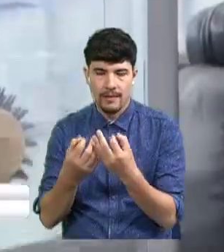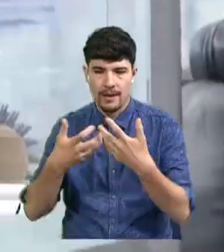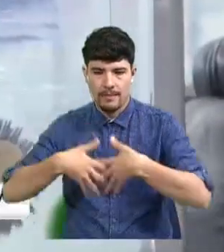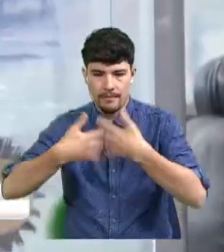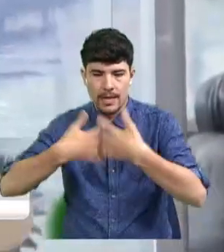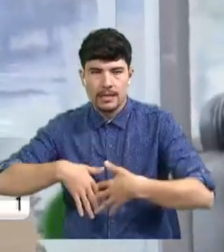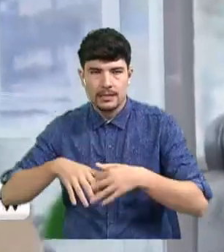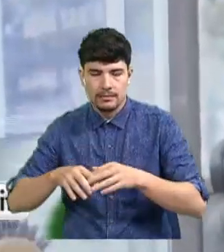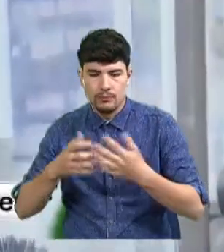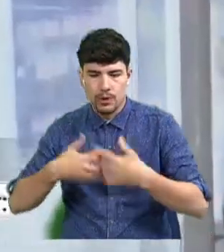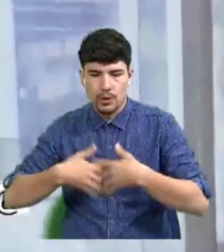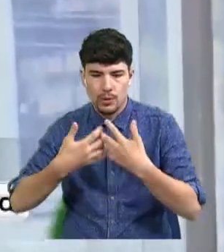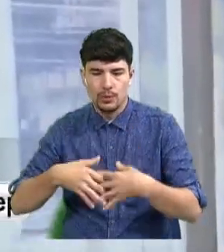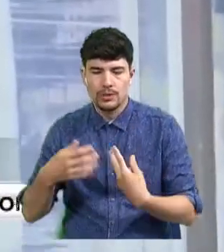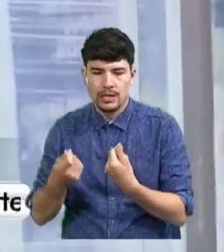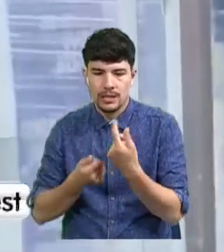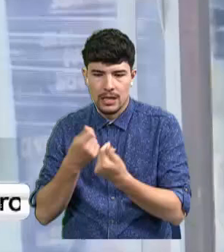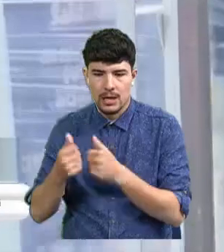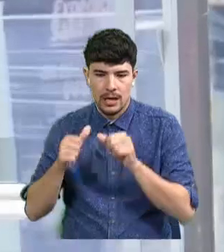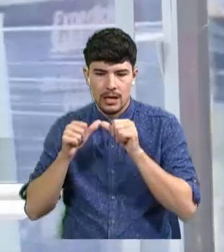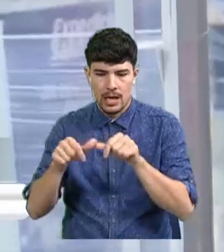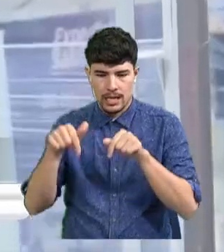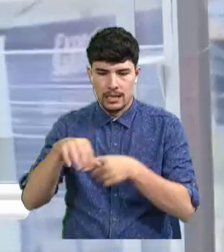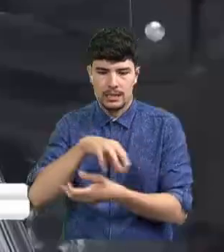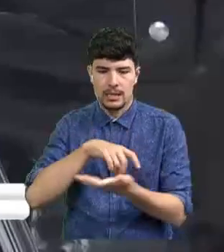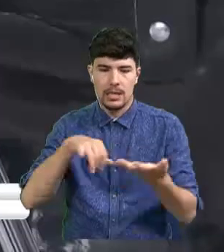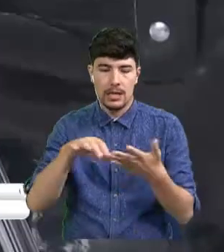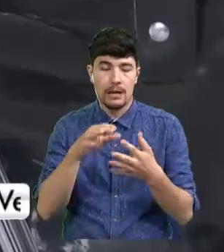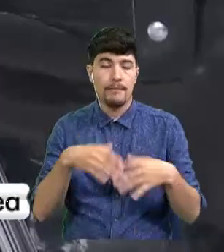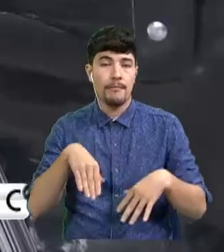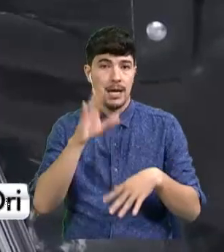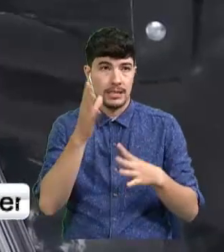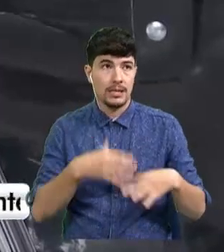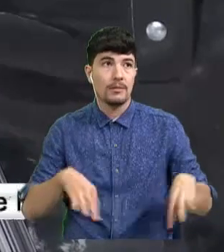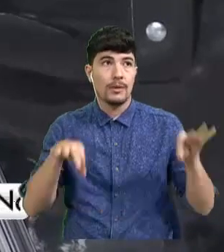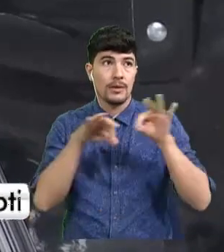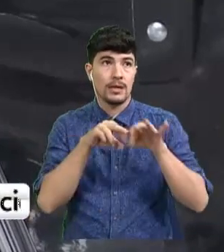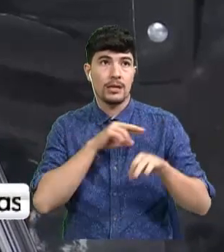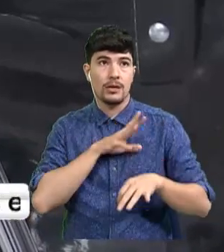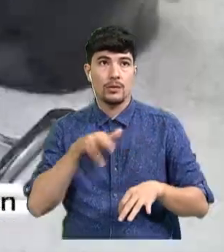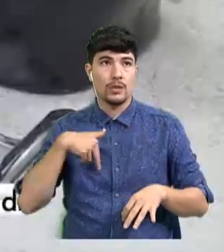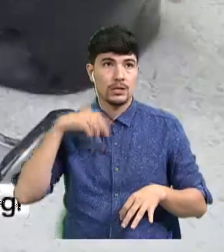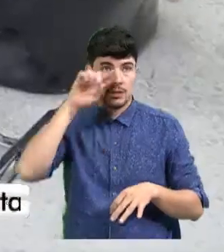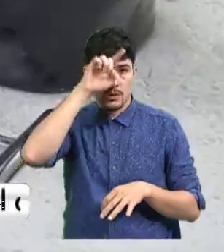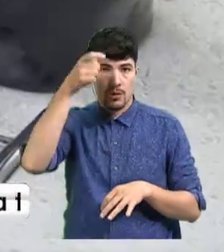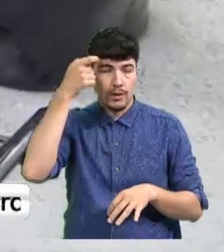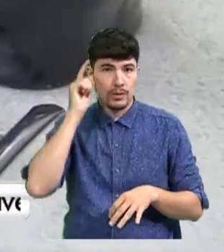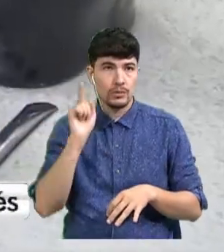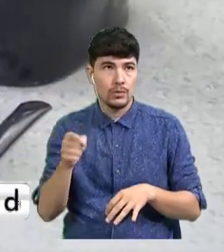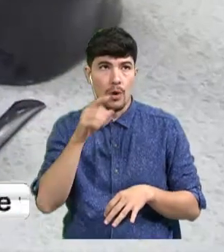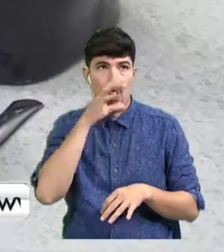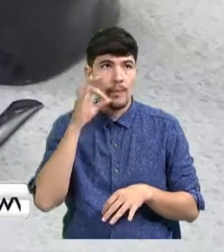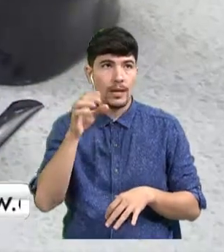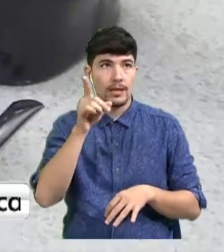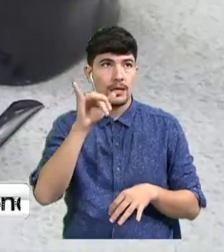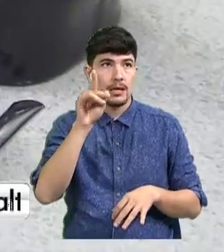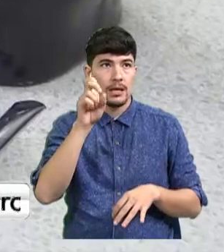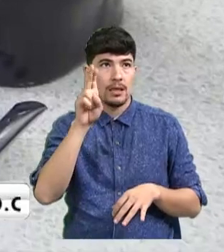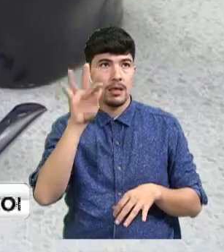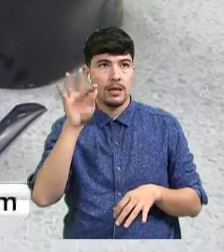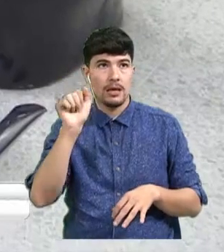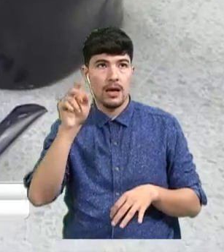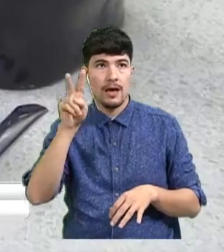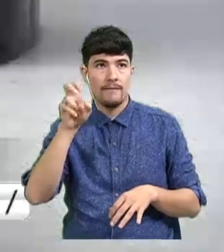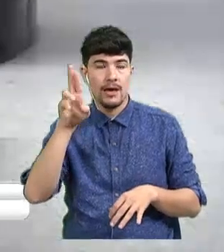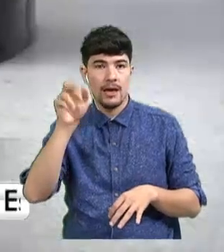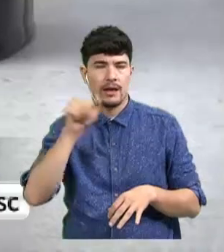y sostienen la economía de Santander, es una prioridad para nuestro gobierno con el doctor Didier Tavera. Sabemos que